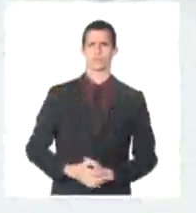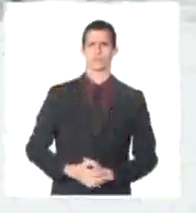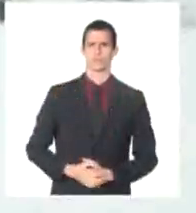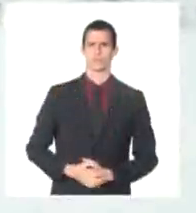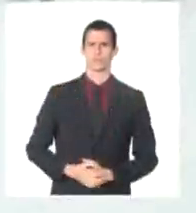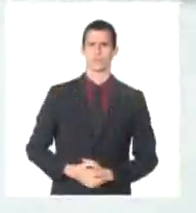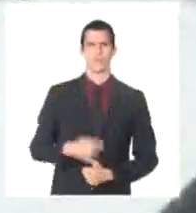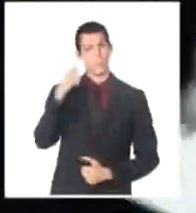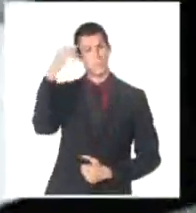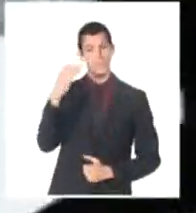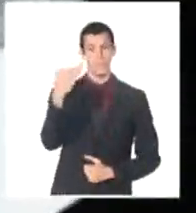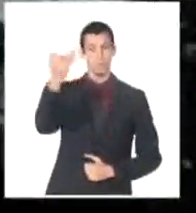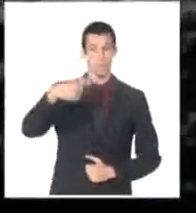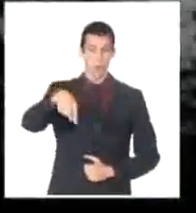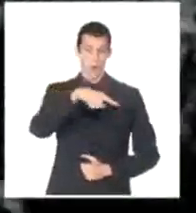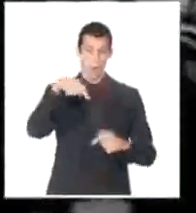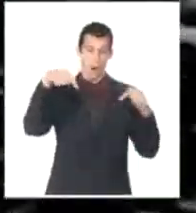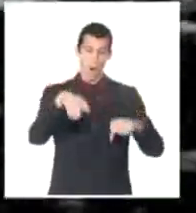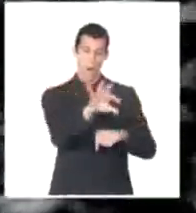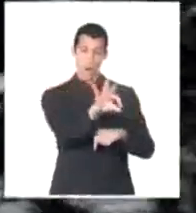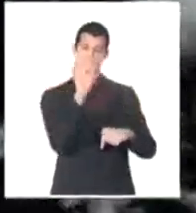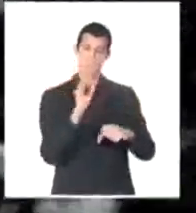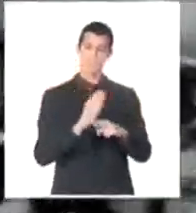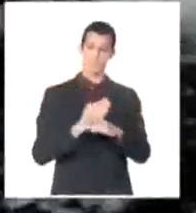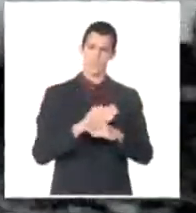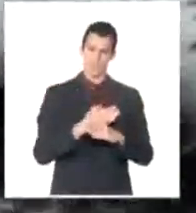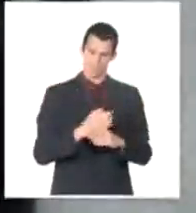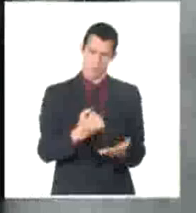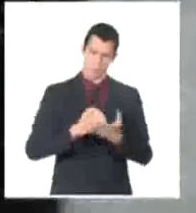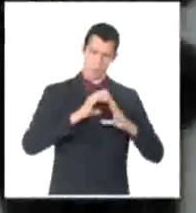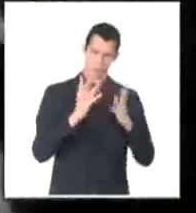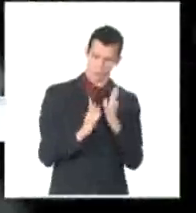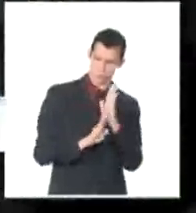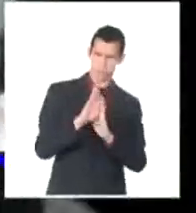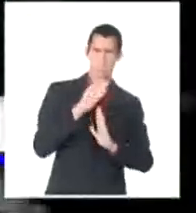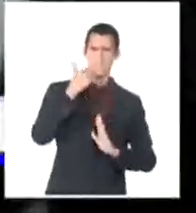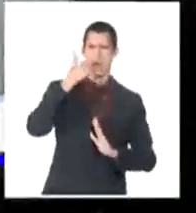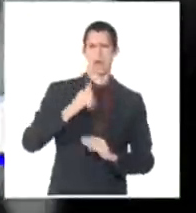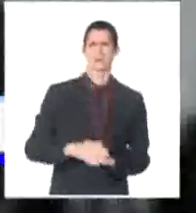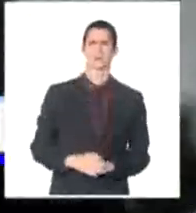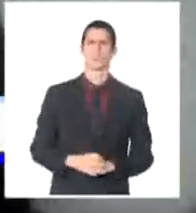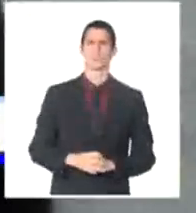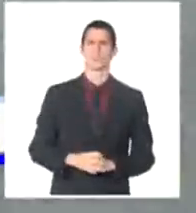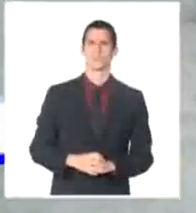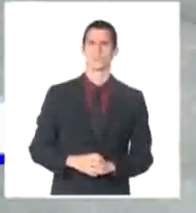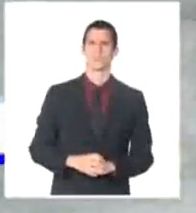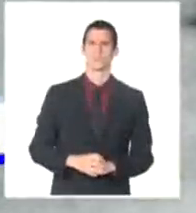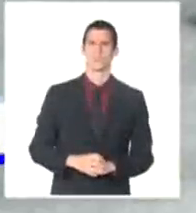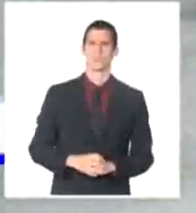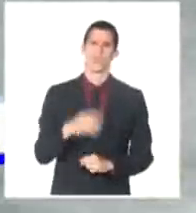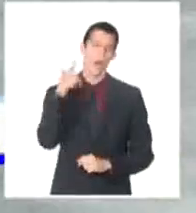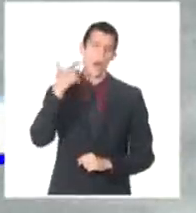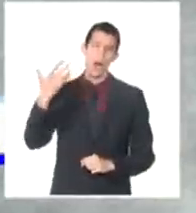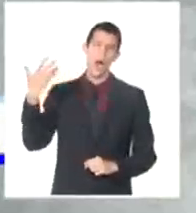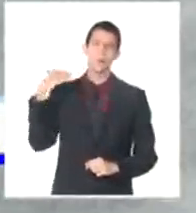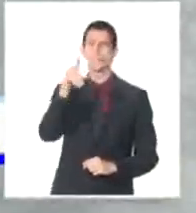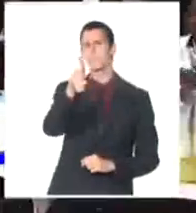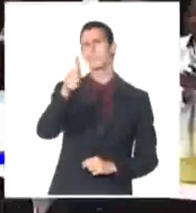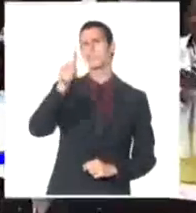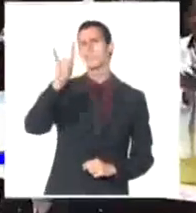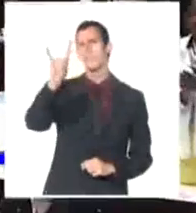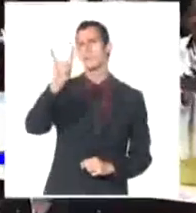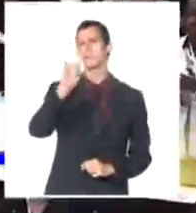En 1961, el 19 de abril fue el día que marcó la primera derrota del imperialismo en nuestras tierras de América.